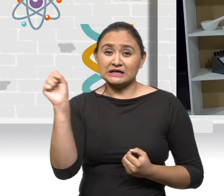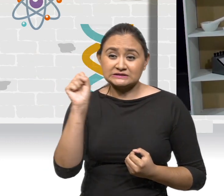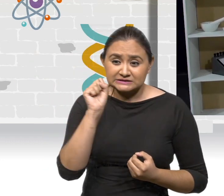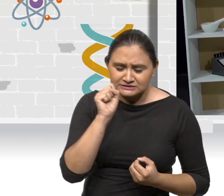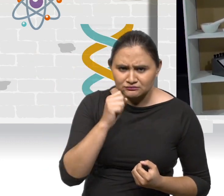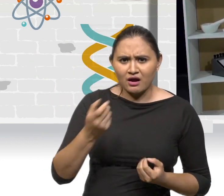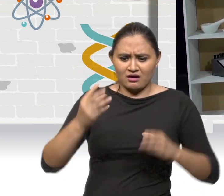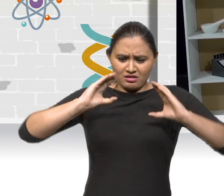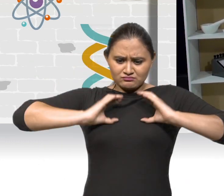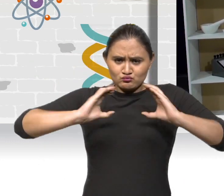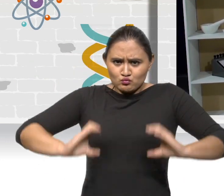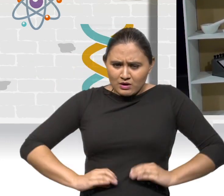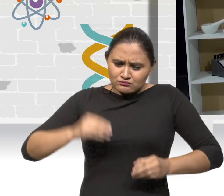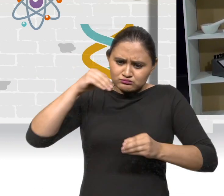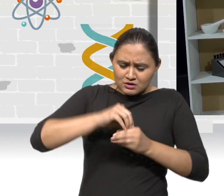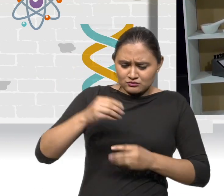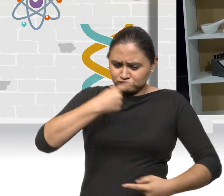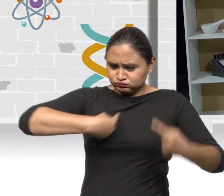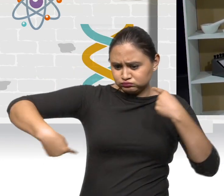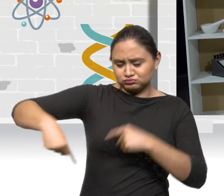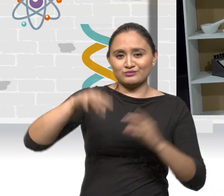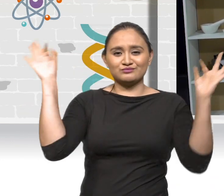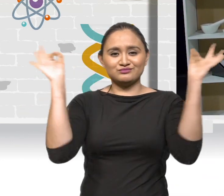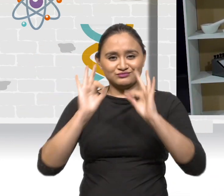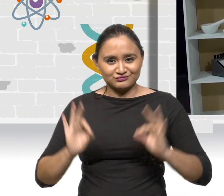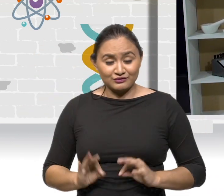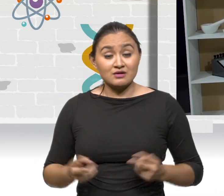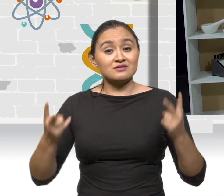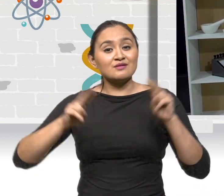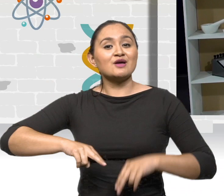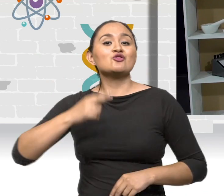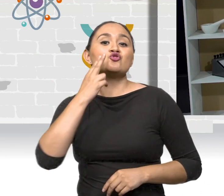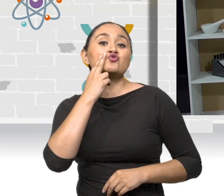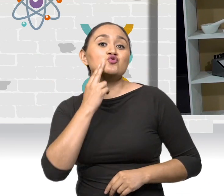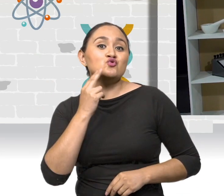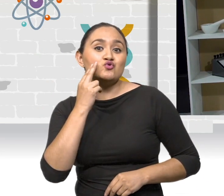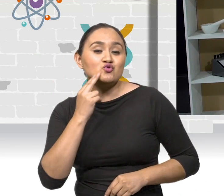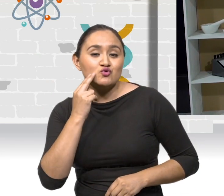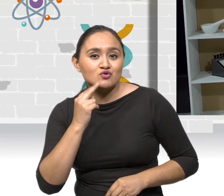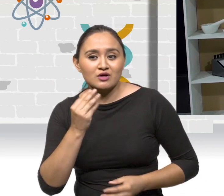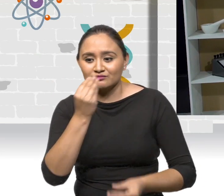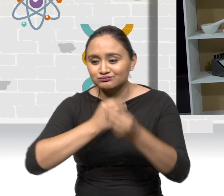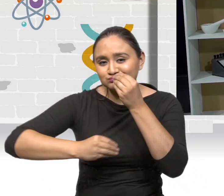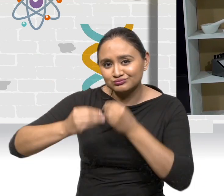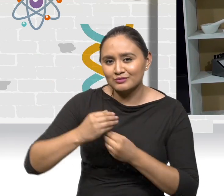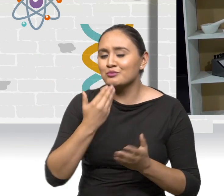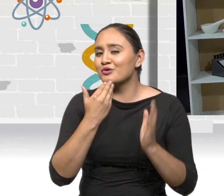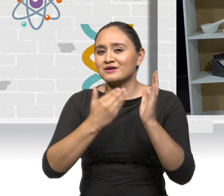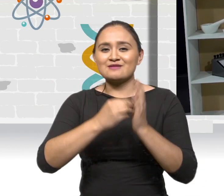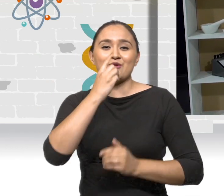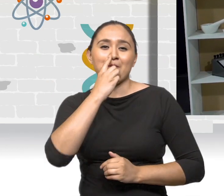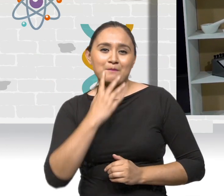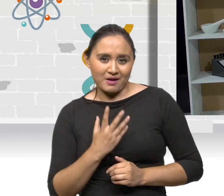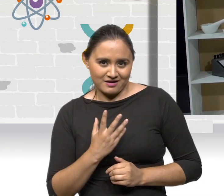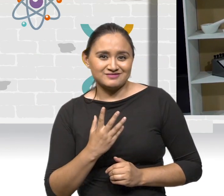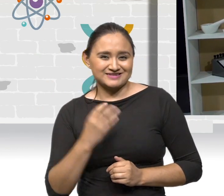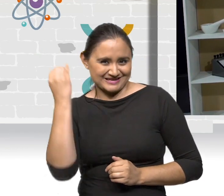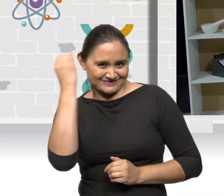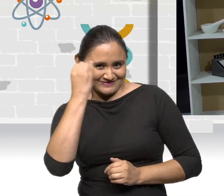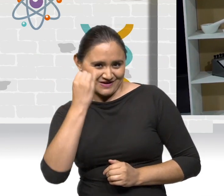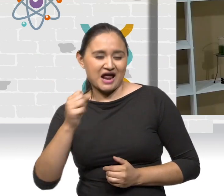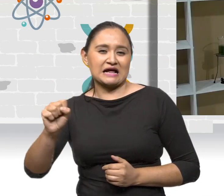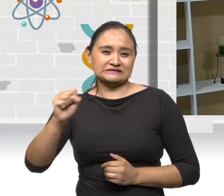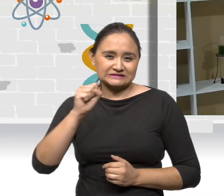energía para nuestro organismo. También son conocidos como glúcidos o azúcares y son fáciles de encontrar en alimentos como el pan y los